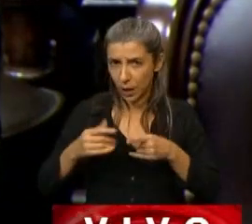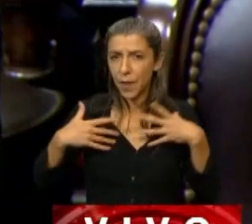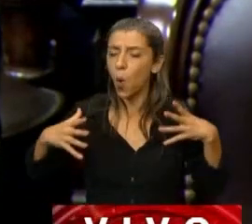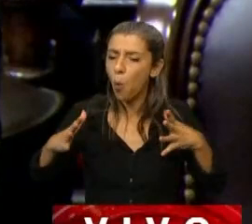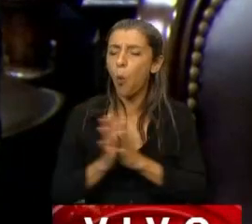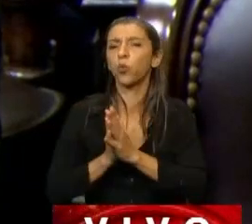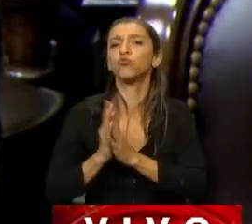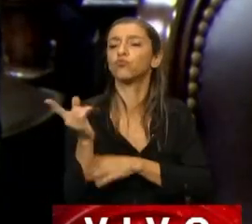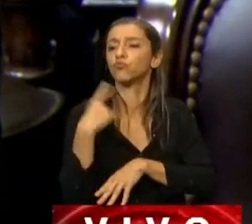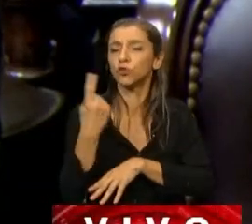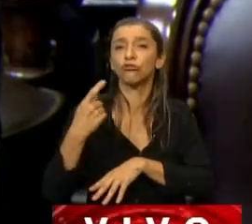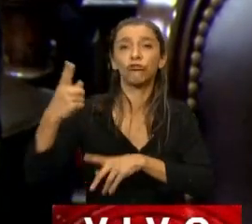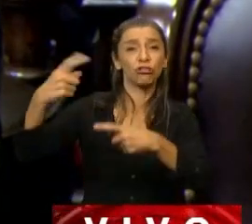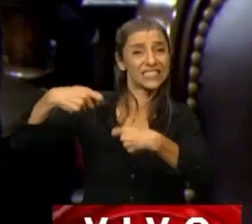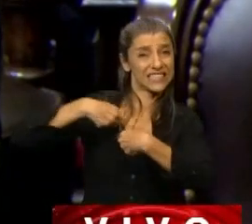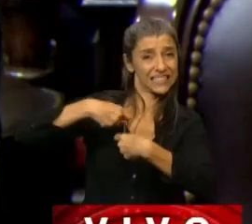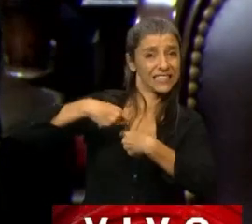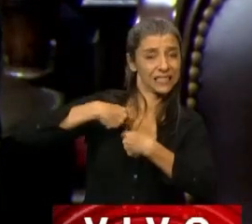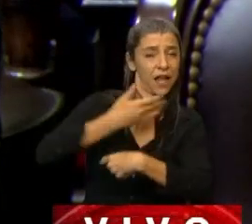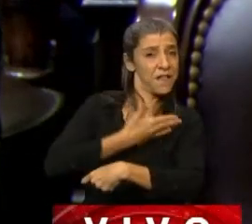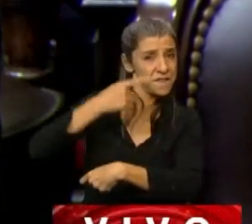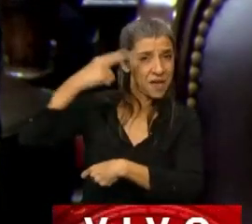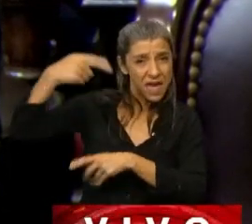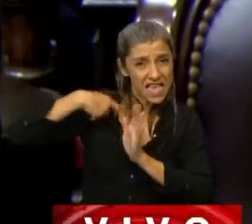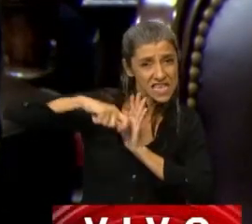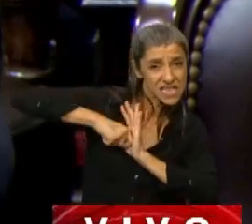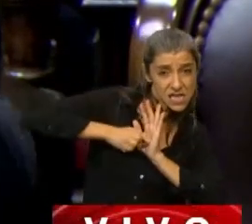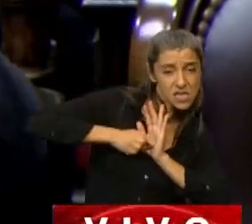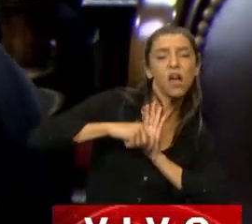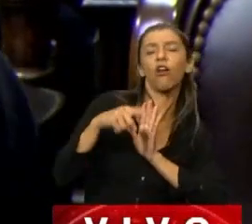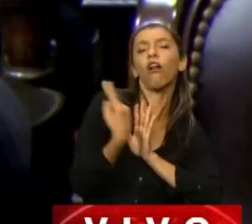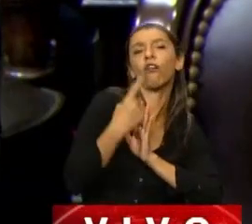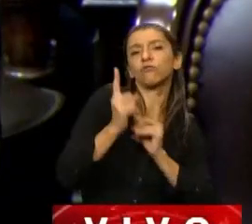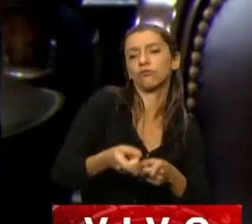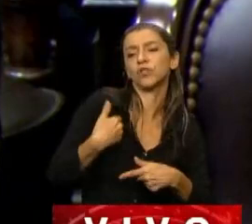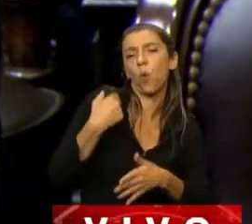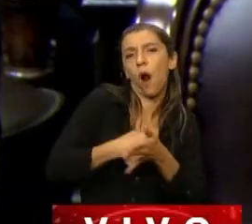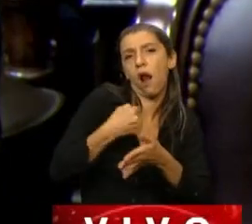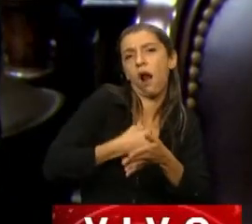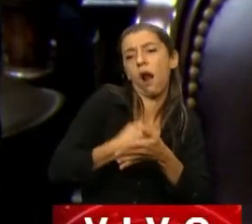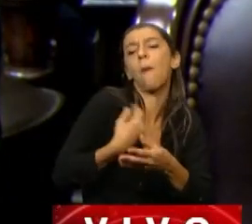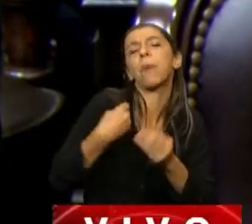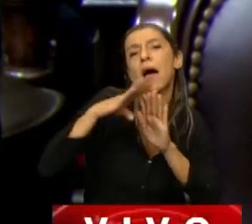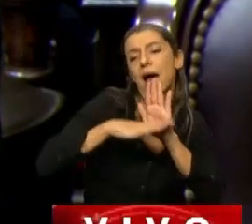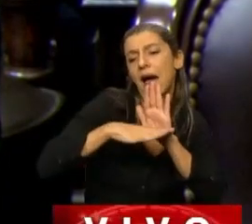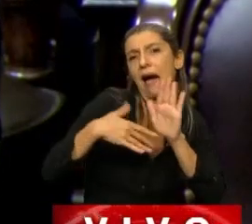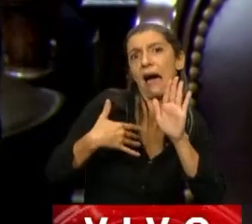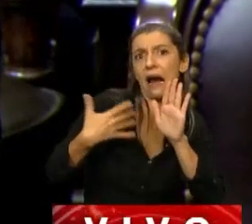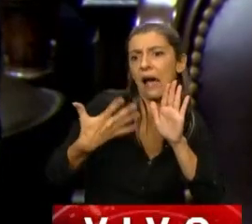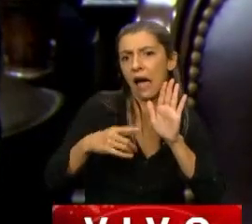luchando contra las presiones del Fondo Monetario Internacional y de la oposición que nos van a querer llevar por ese camino. Y estoy